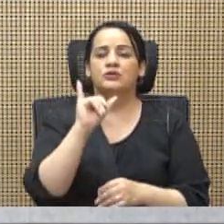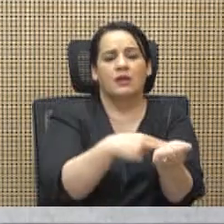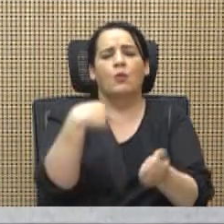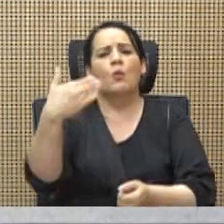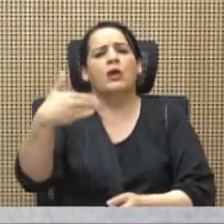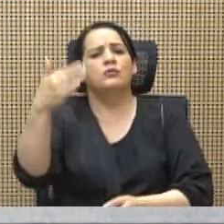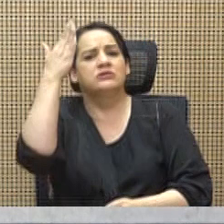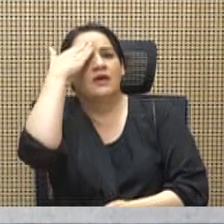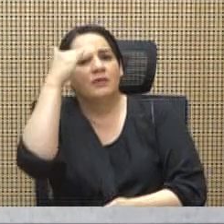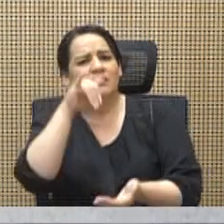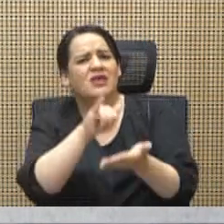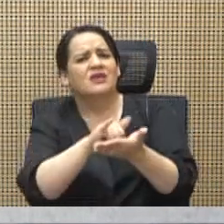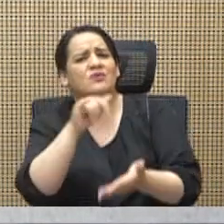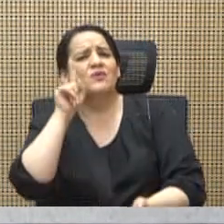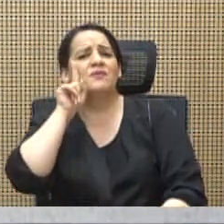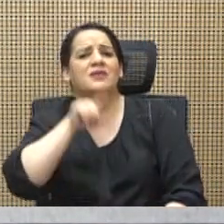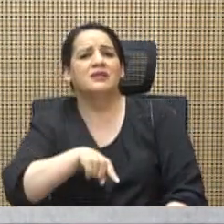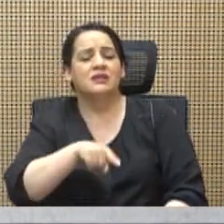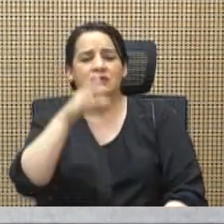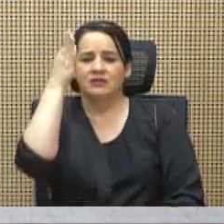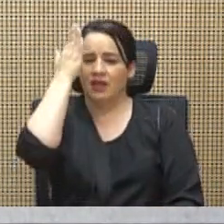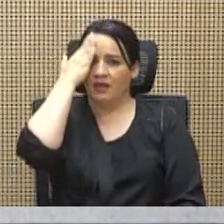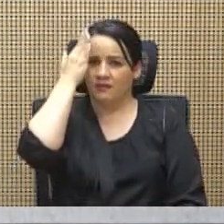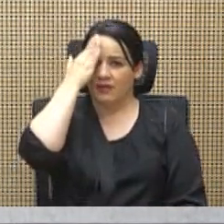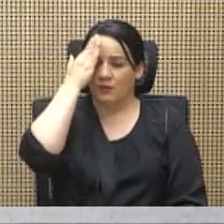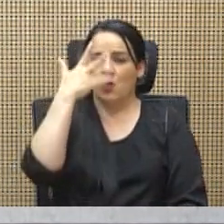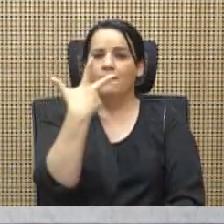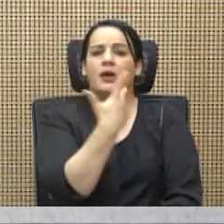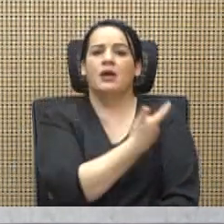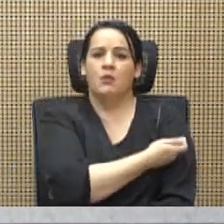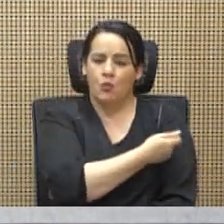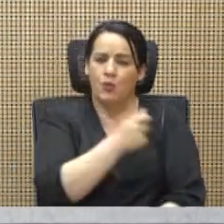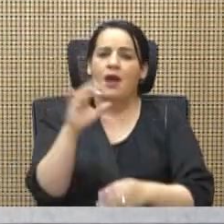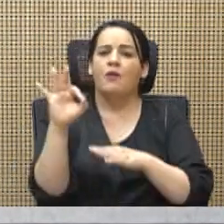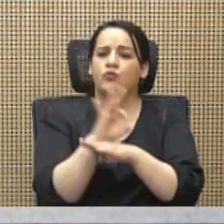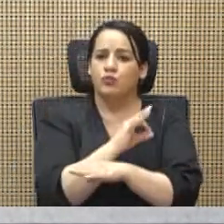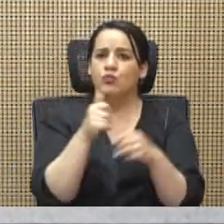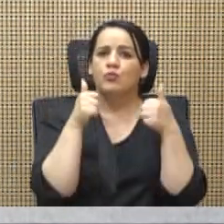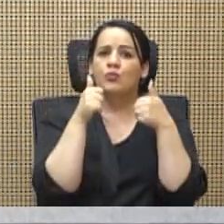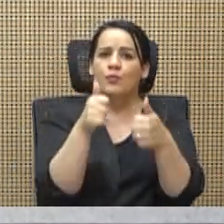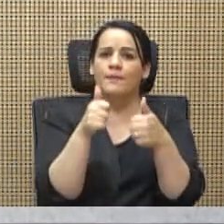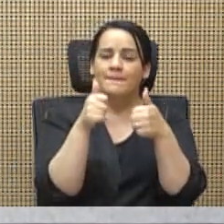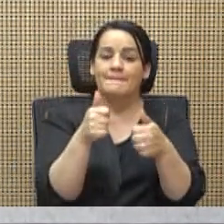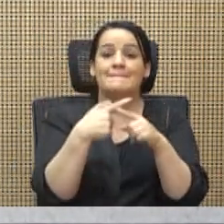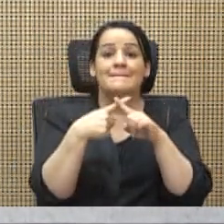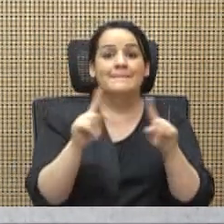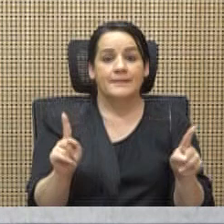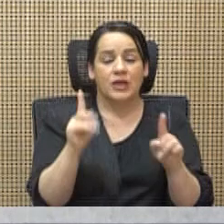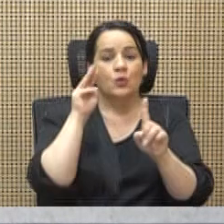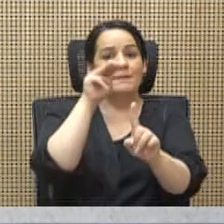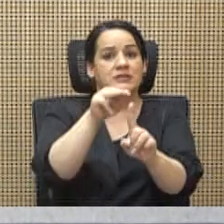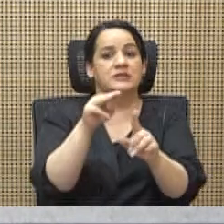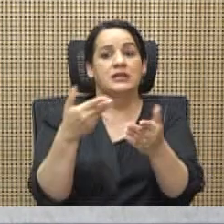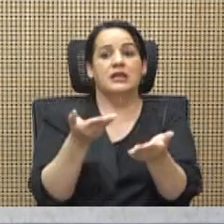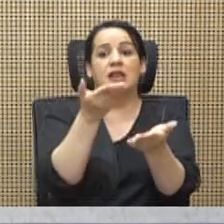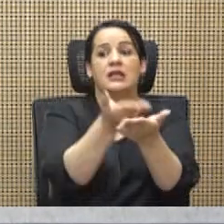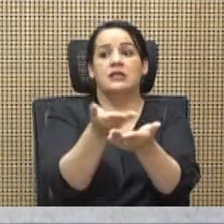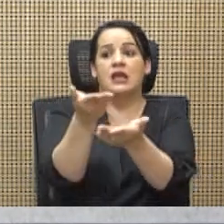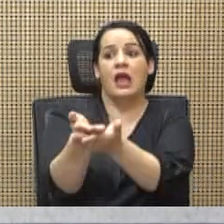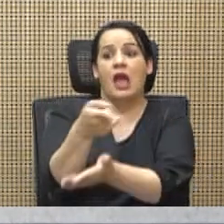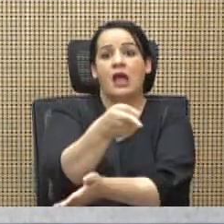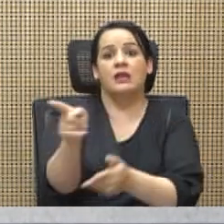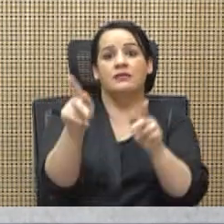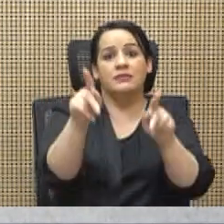fama. Sabemos que la vacunación ha funcionado muy bien, pero el mensaje que le está llegando a las personas no es